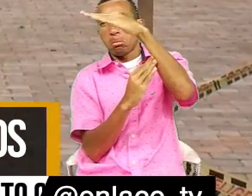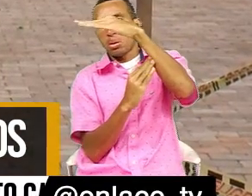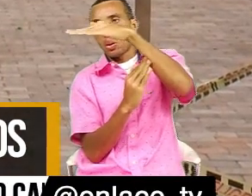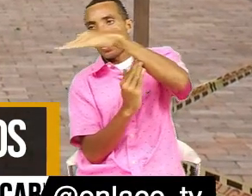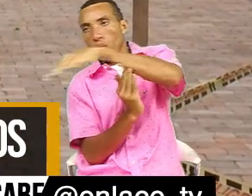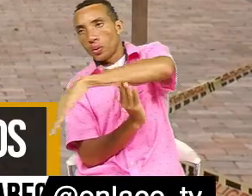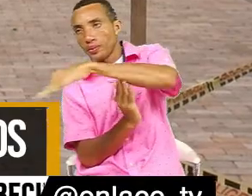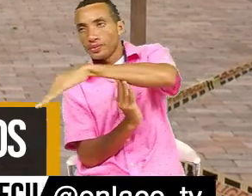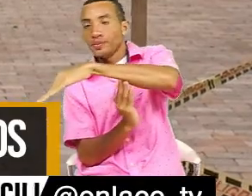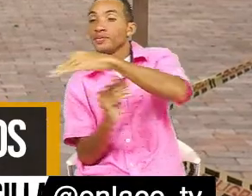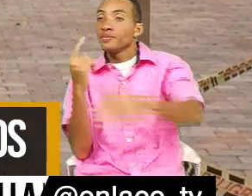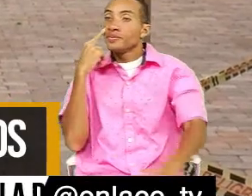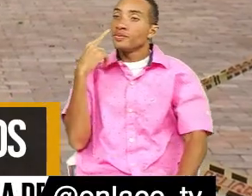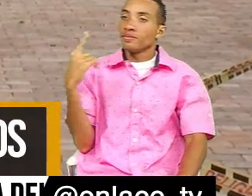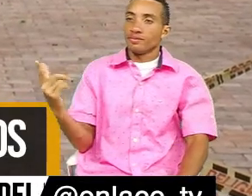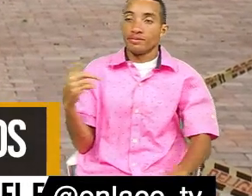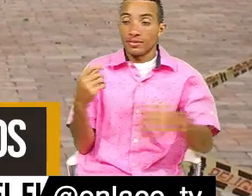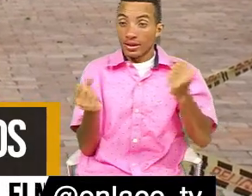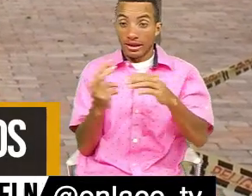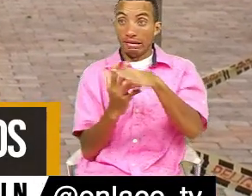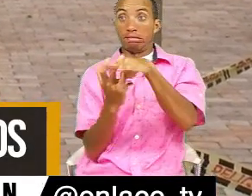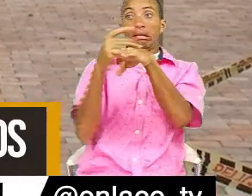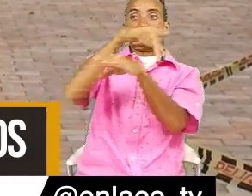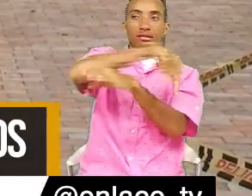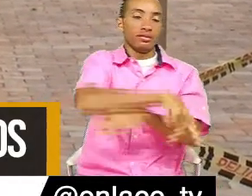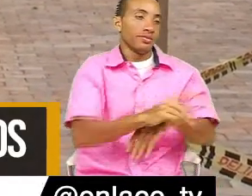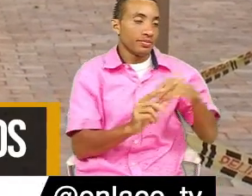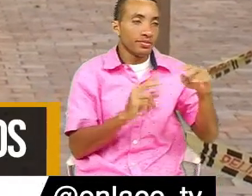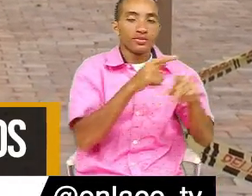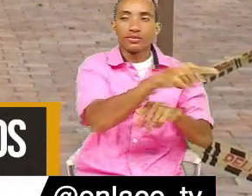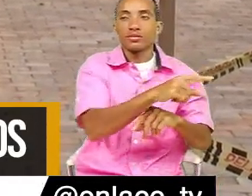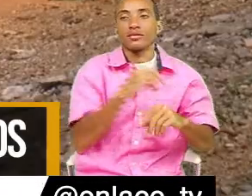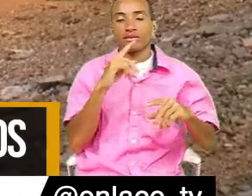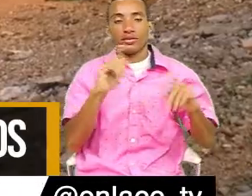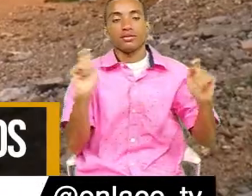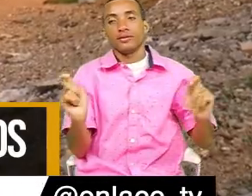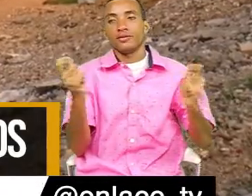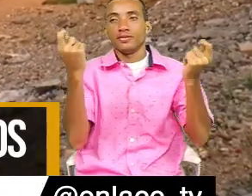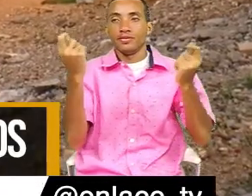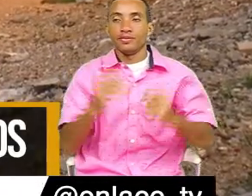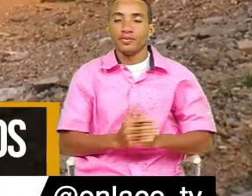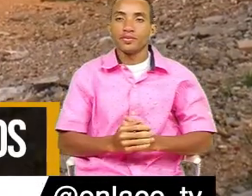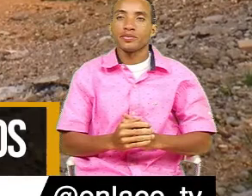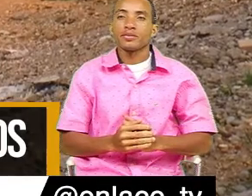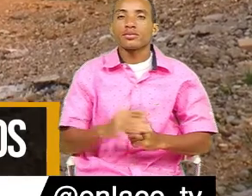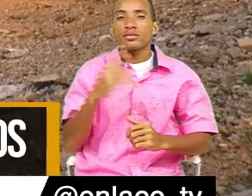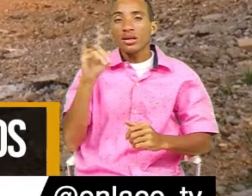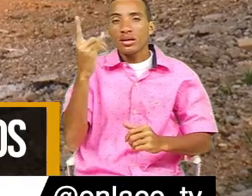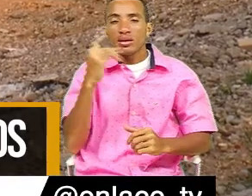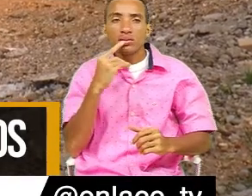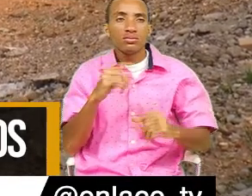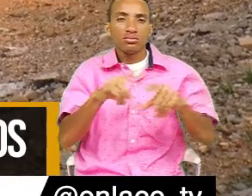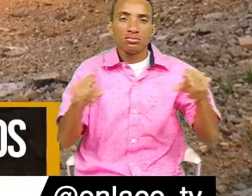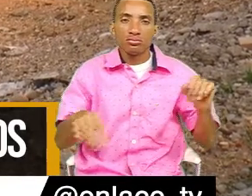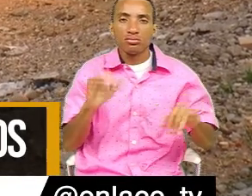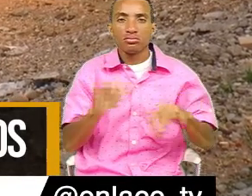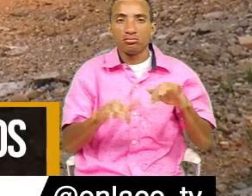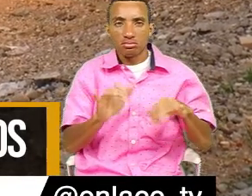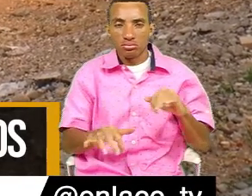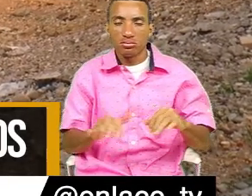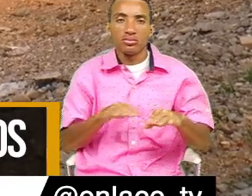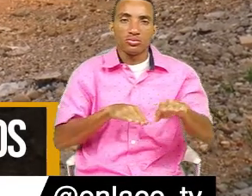imágenes. El maquinista, por fortuna, logró lanzarse desde el aparato sin sufrir ninguna lesión. Todavía pues no hay ningún pronunciamiento de la Secretaría de